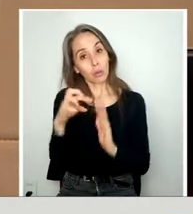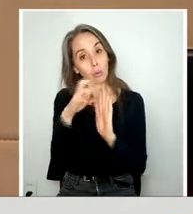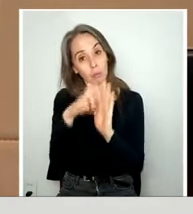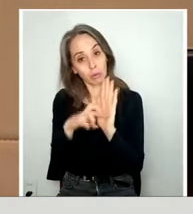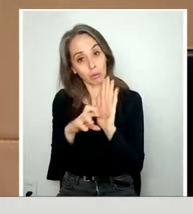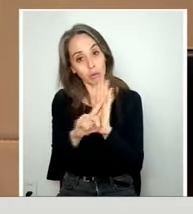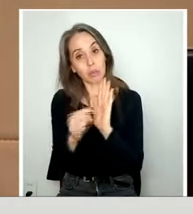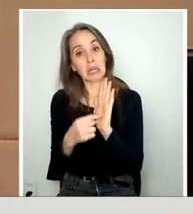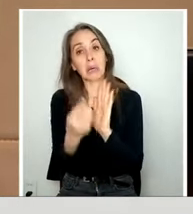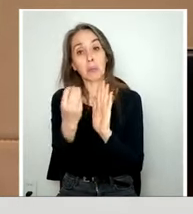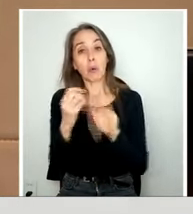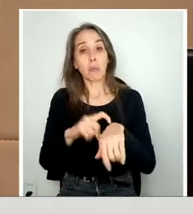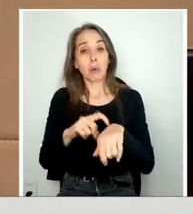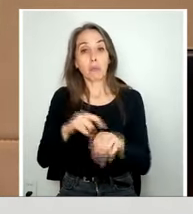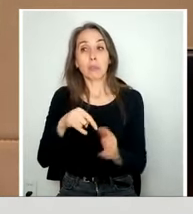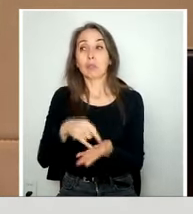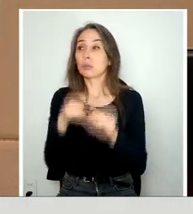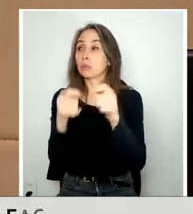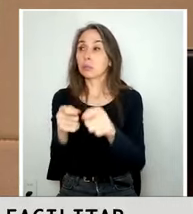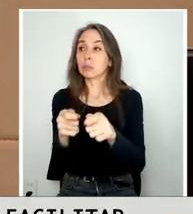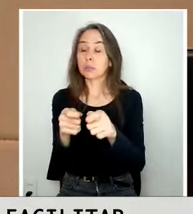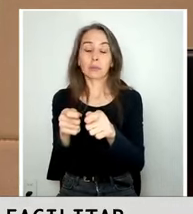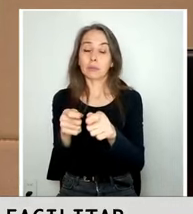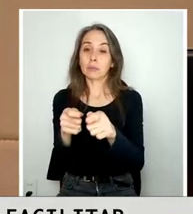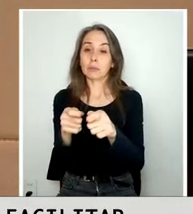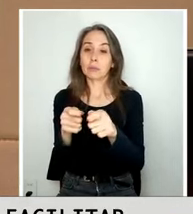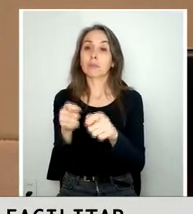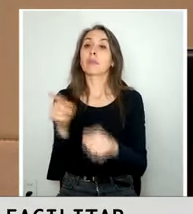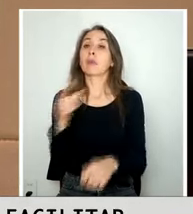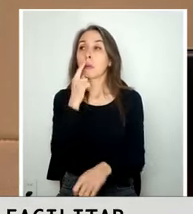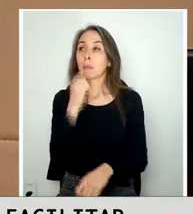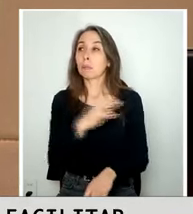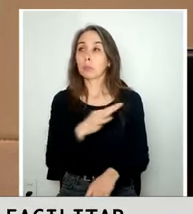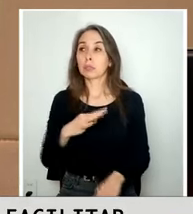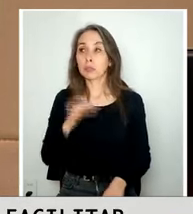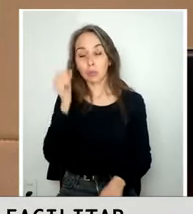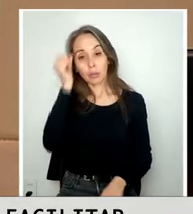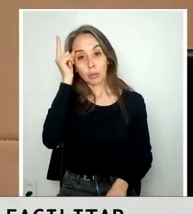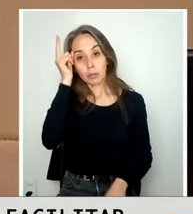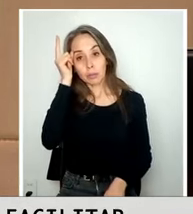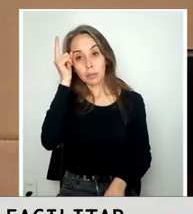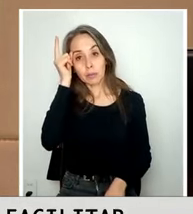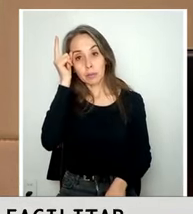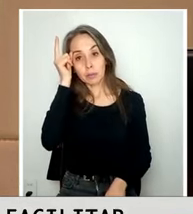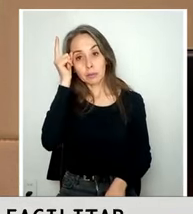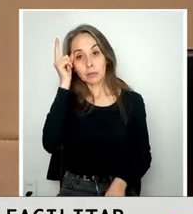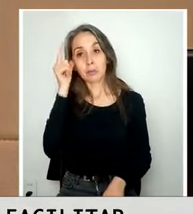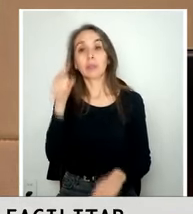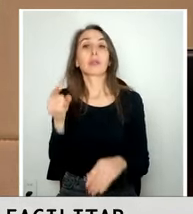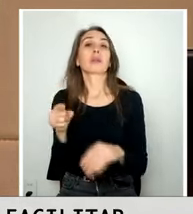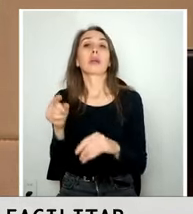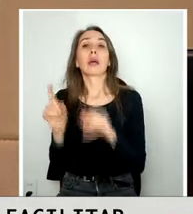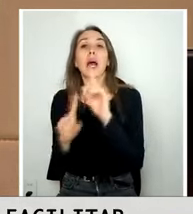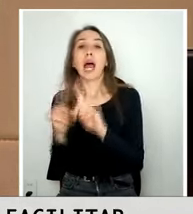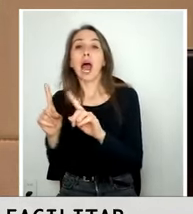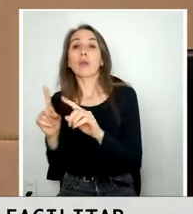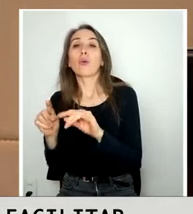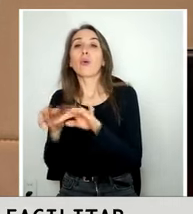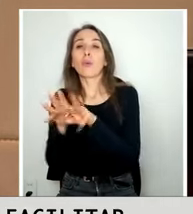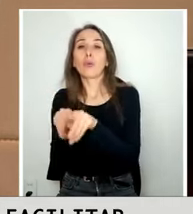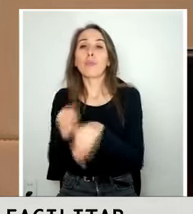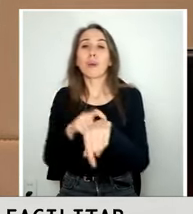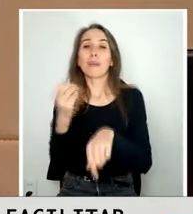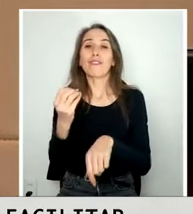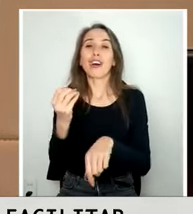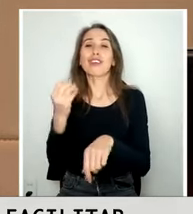momento si hay algo lo cual el ministro entiende de esto porque ha sido referente a un equipo que ha tenido momentos buenos momentos malos para los que somos de la Católica